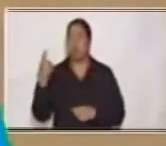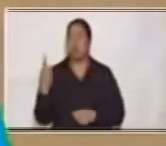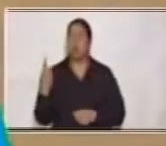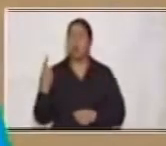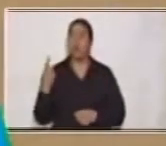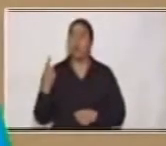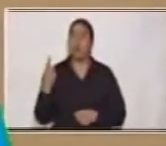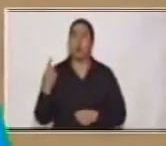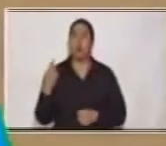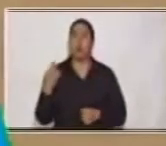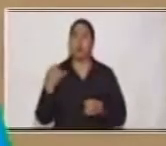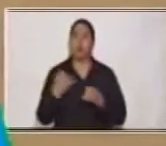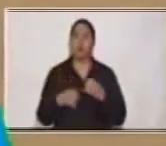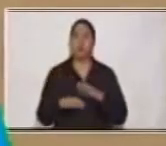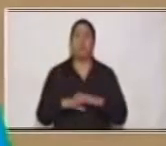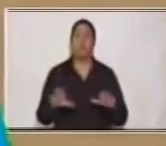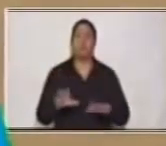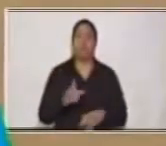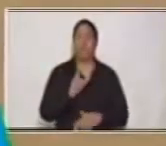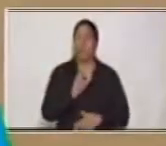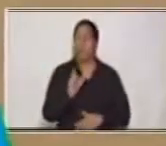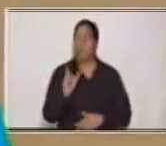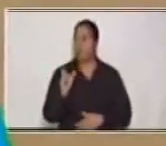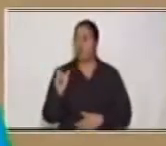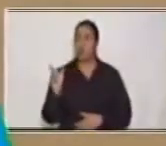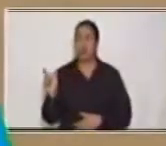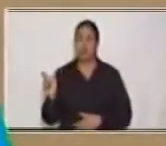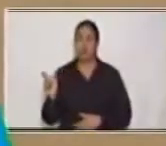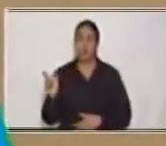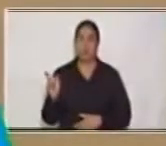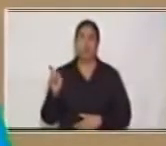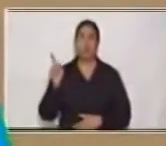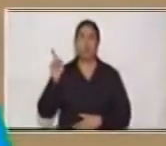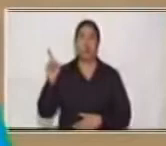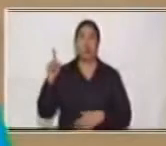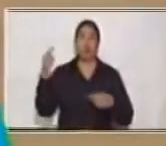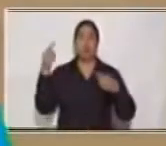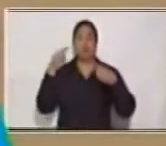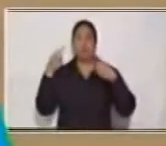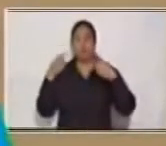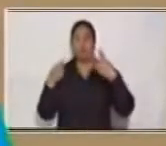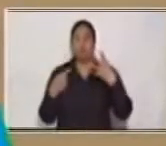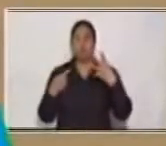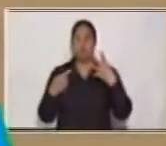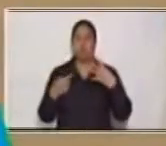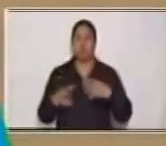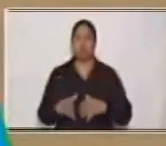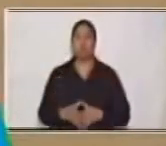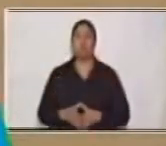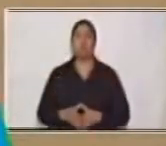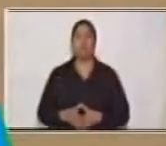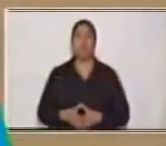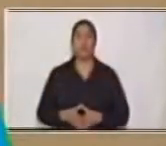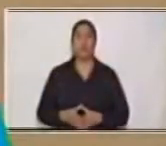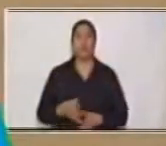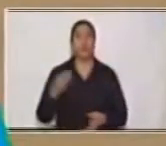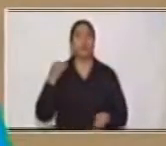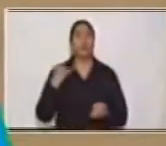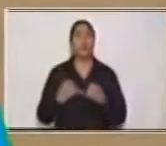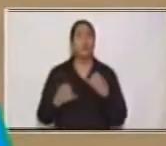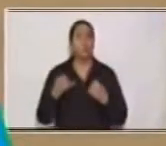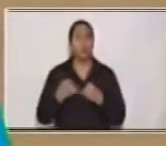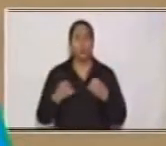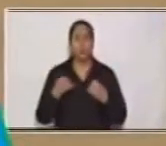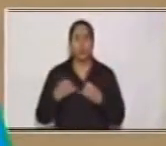hemos construido la ecuación que satisface esas condiciones para la hipérbola. Y por último nos